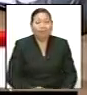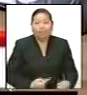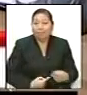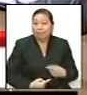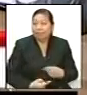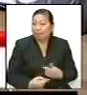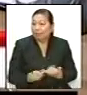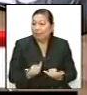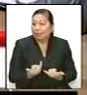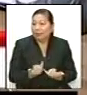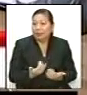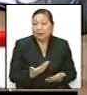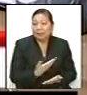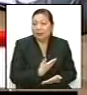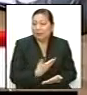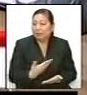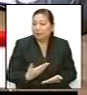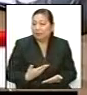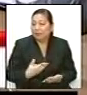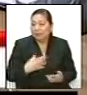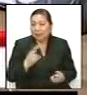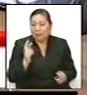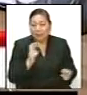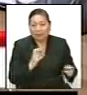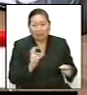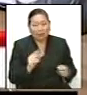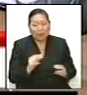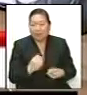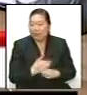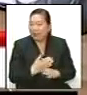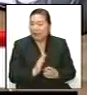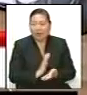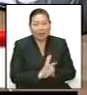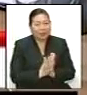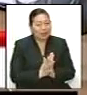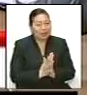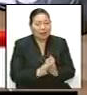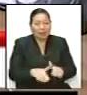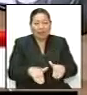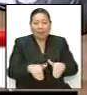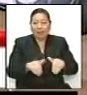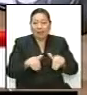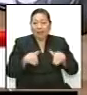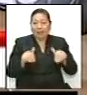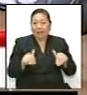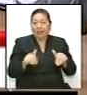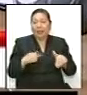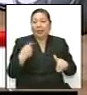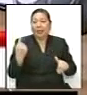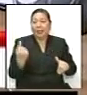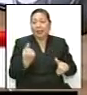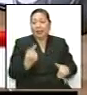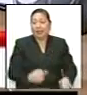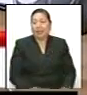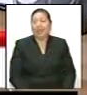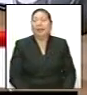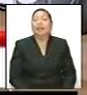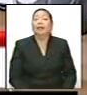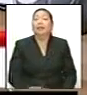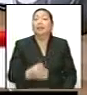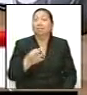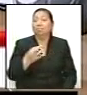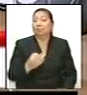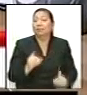le transmitimos esta, a través de la presidencia, estas inquietudes. El Estado no funciona, el Estado está ausente de la población en general. Es cierto,